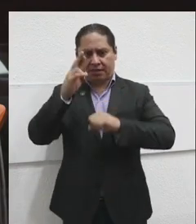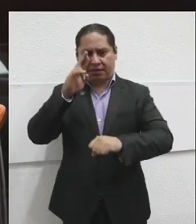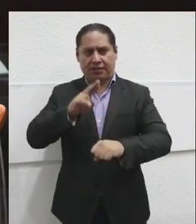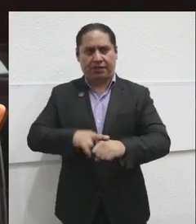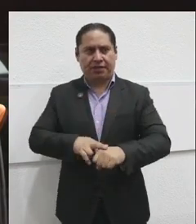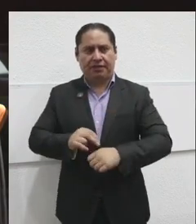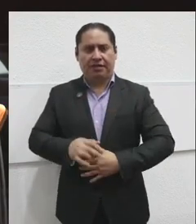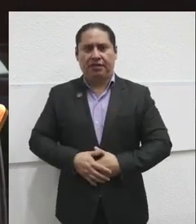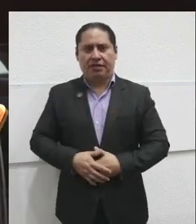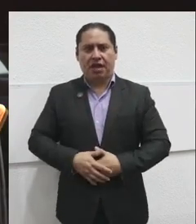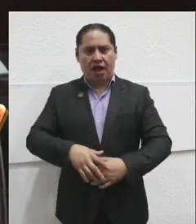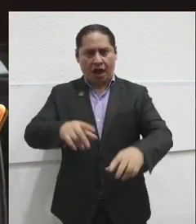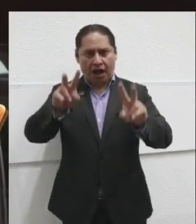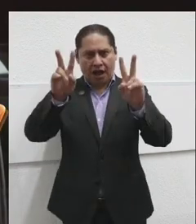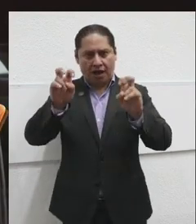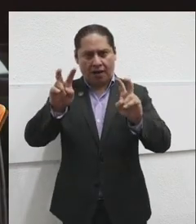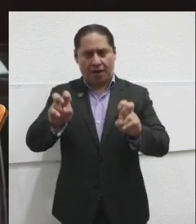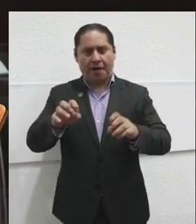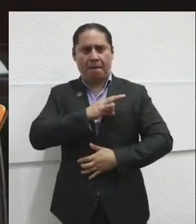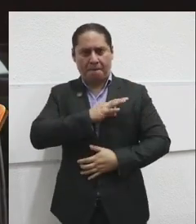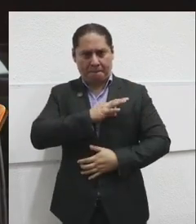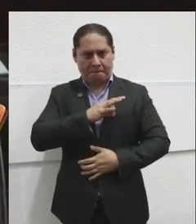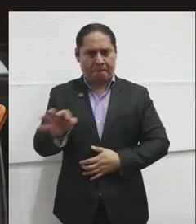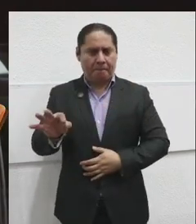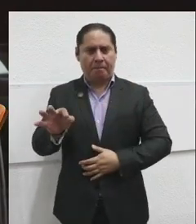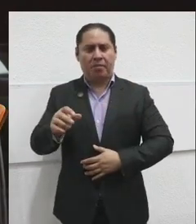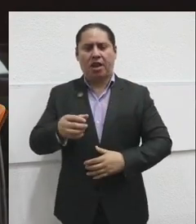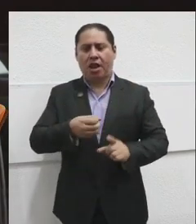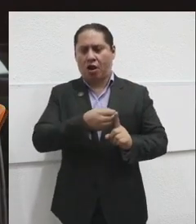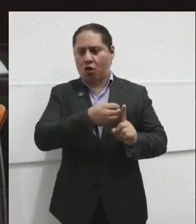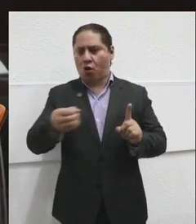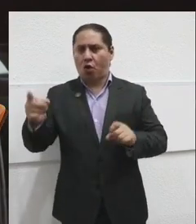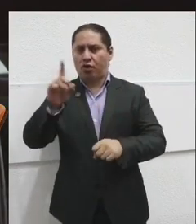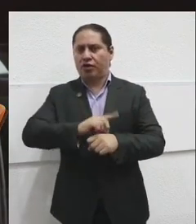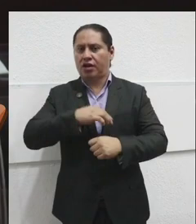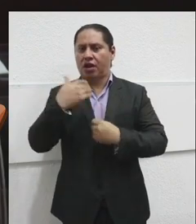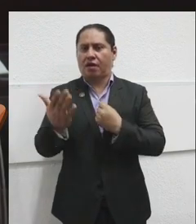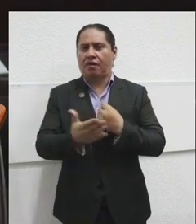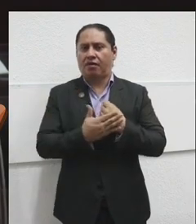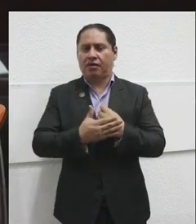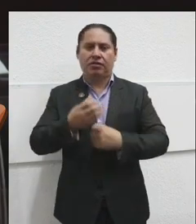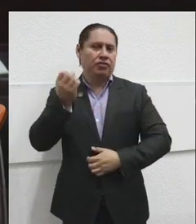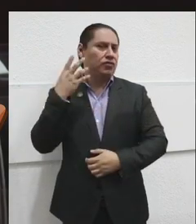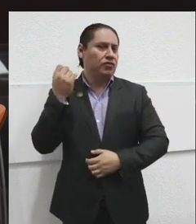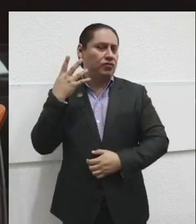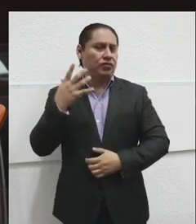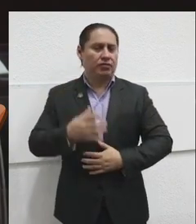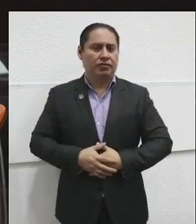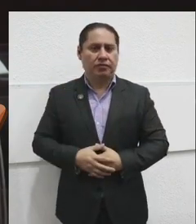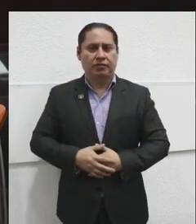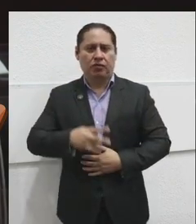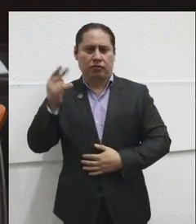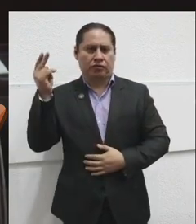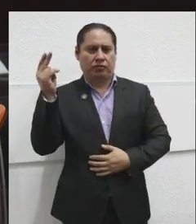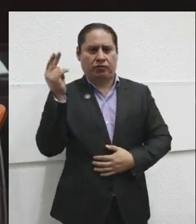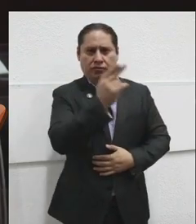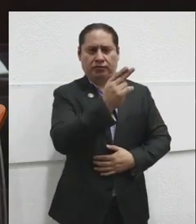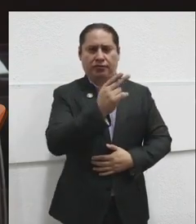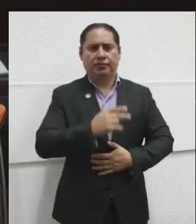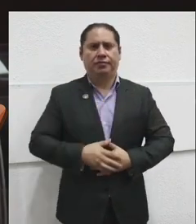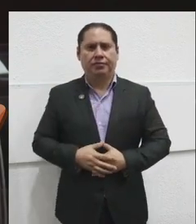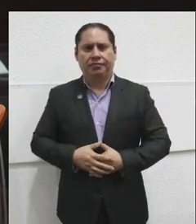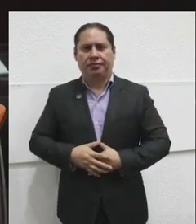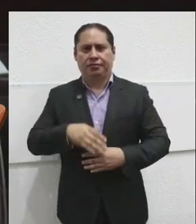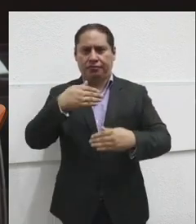directiva que este asunto sea considerado en el orden del día de la siguiente sesión ordinaria, por la urgencia